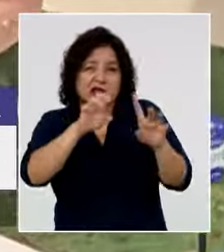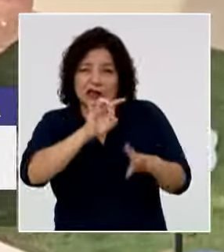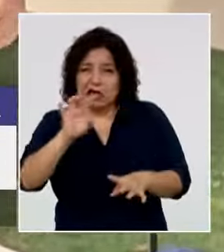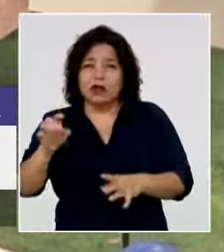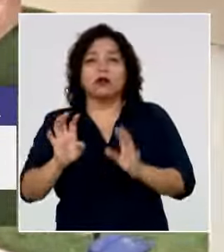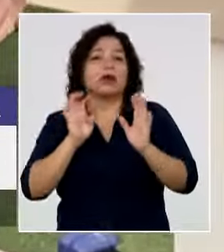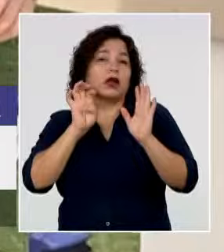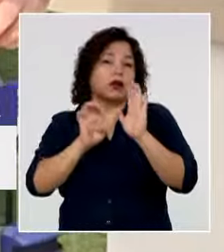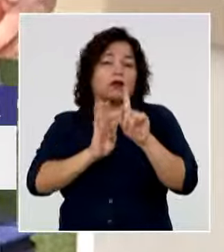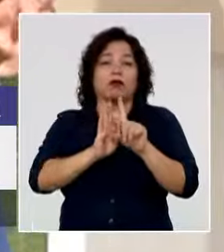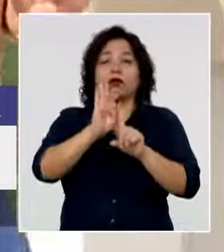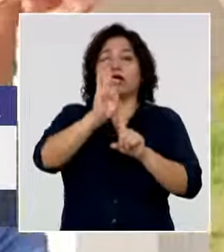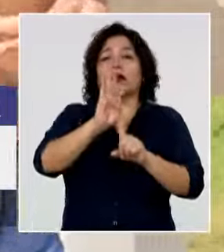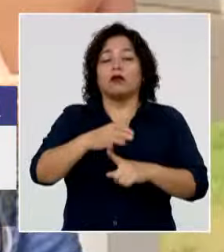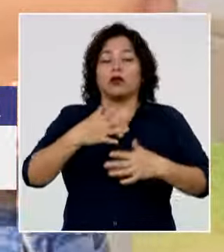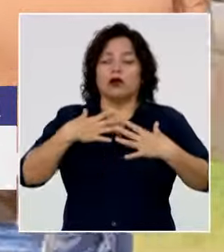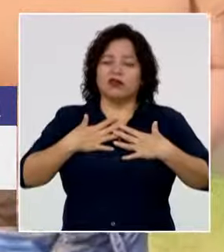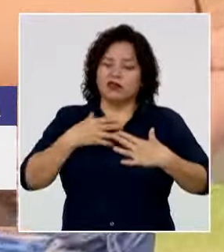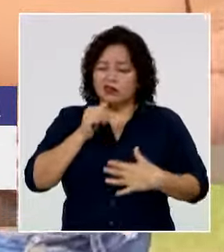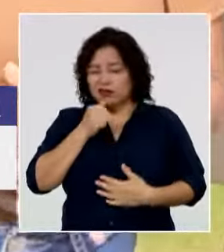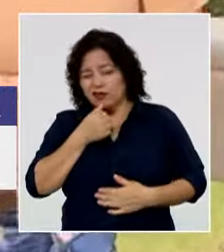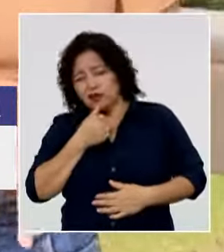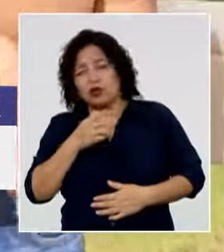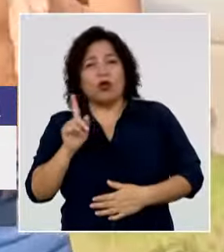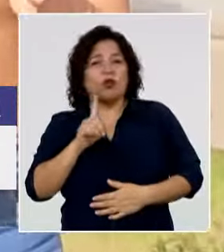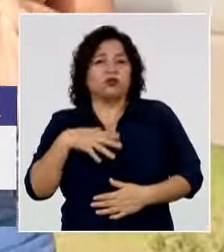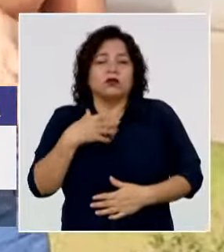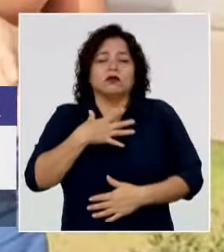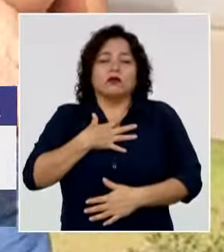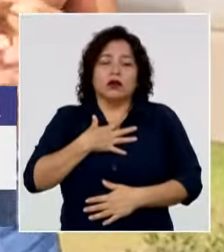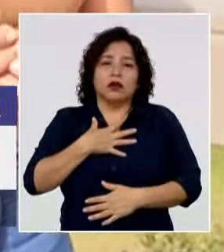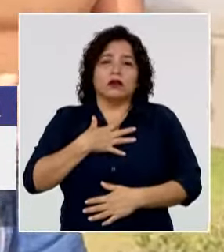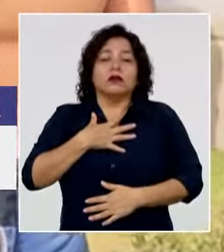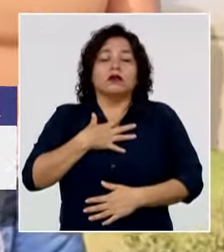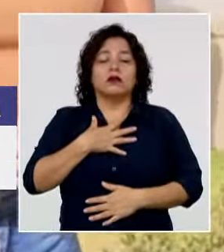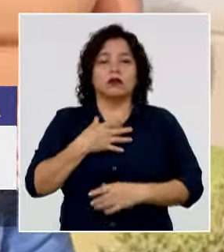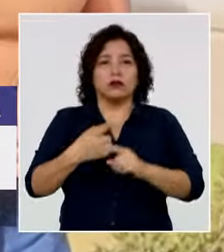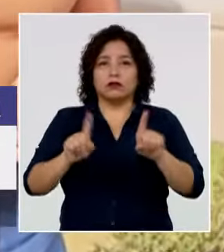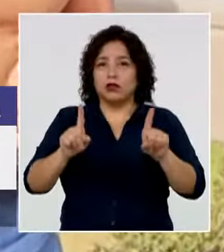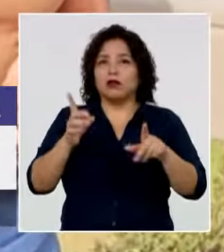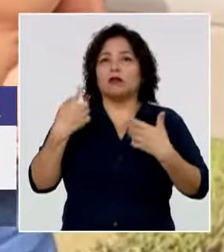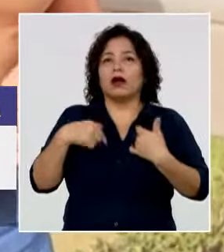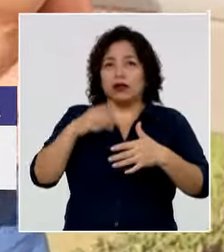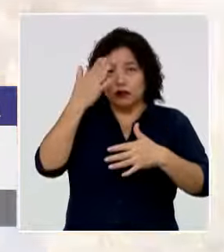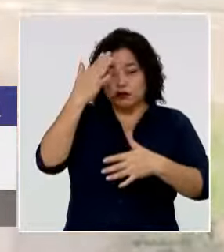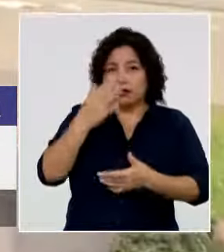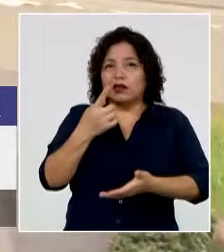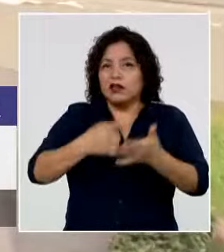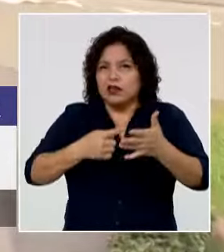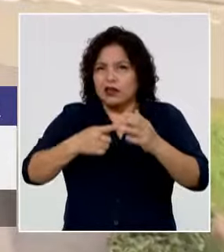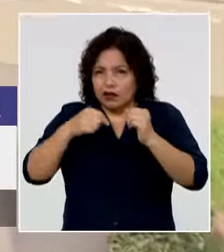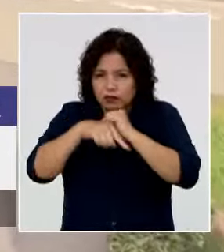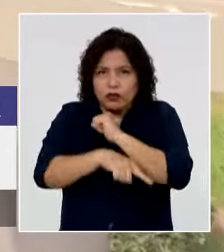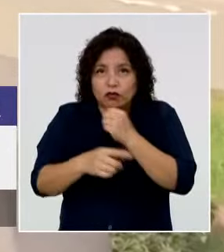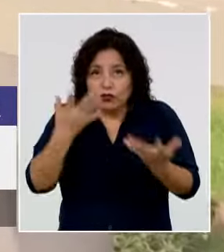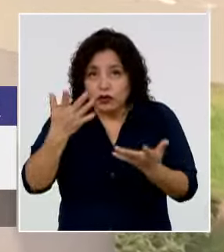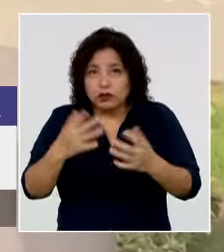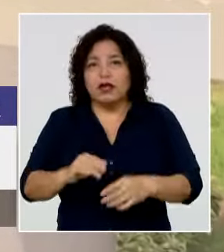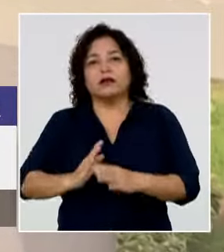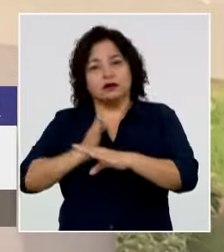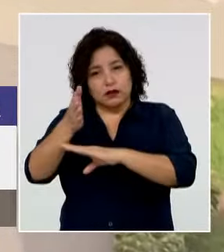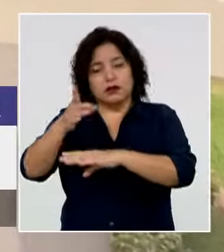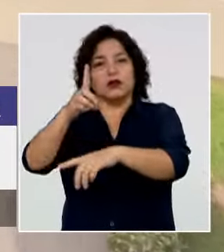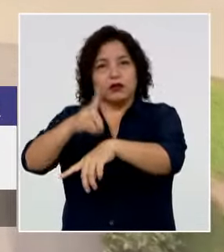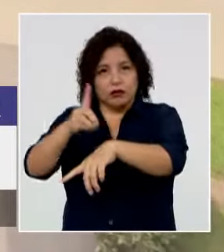fiebre alta, malestar general o dificultad para respirar. Sin embargo, para descartar que se trate de algo más grave, es importante acudir donde un